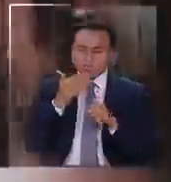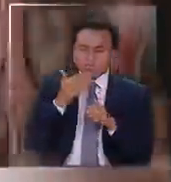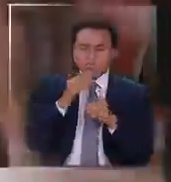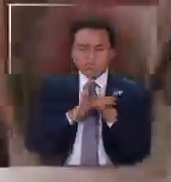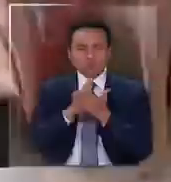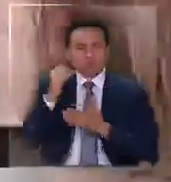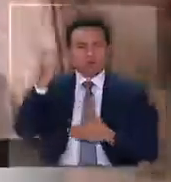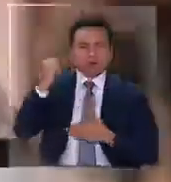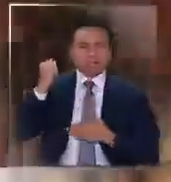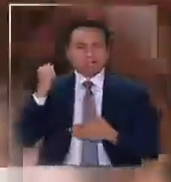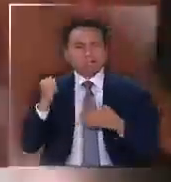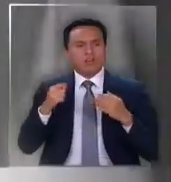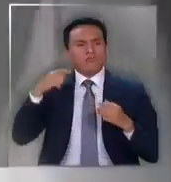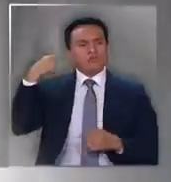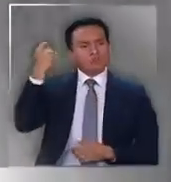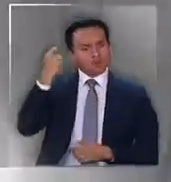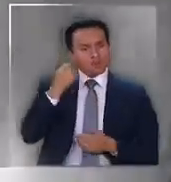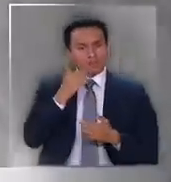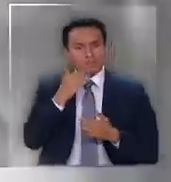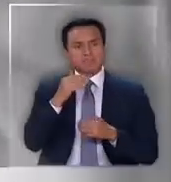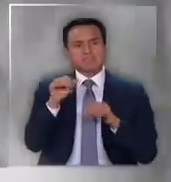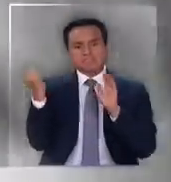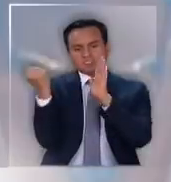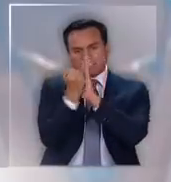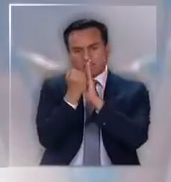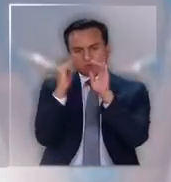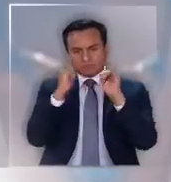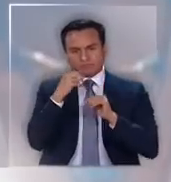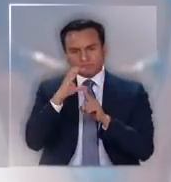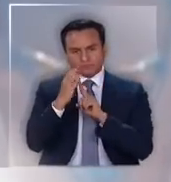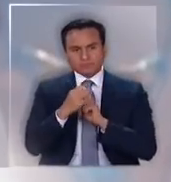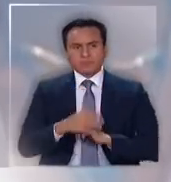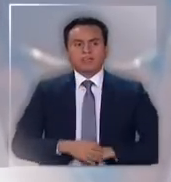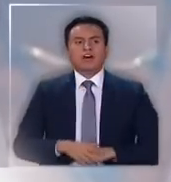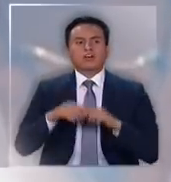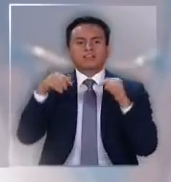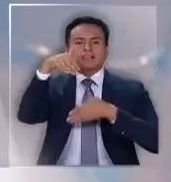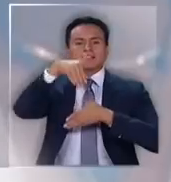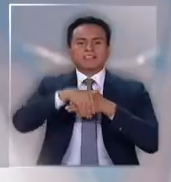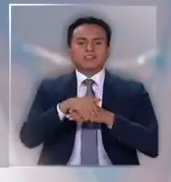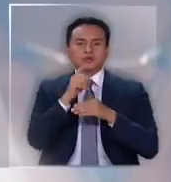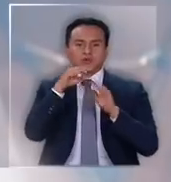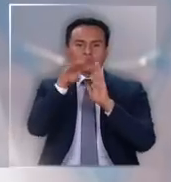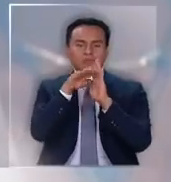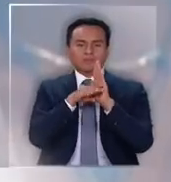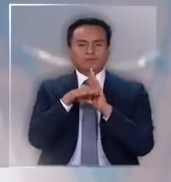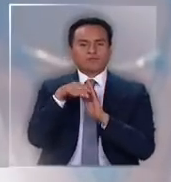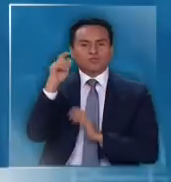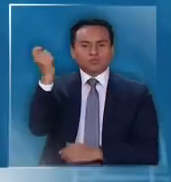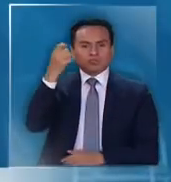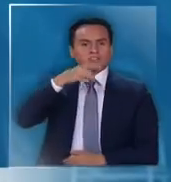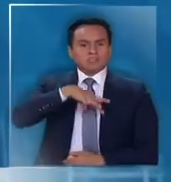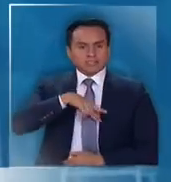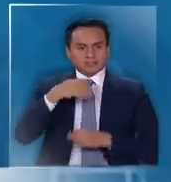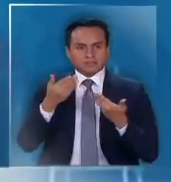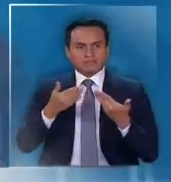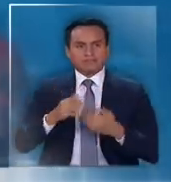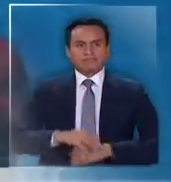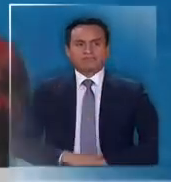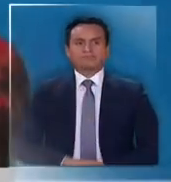del baile. El folclore fue uno de sus sellos. Esta tarde baila en Rojo un tema del folclore chileno.